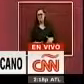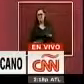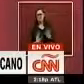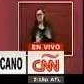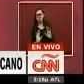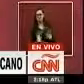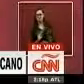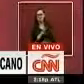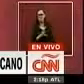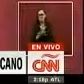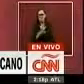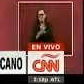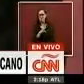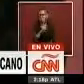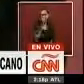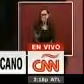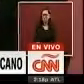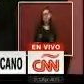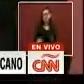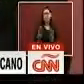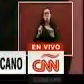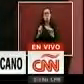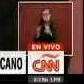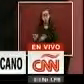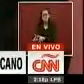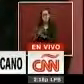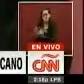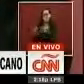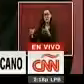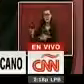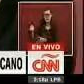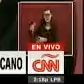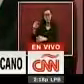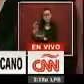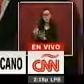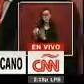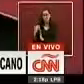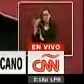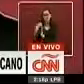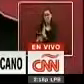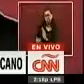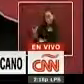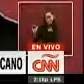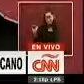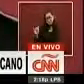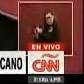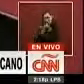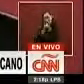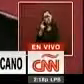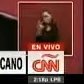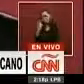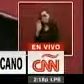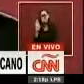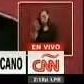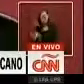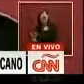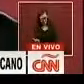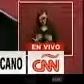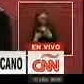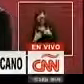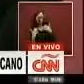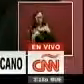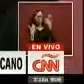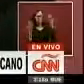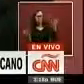de barriles diarios con el desarrollo de unos 20 campos. Este dato es importante porque hay presión